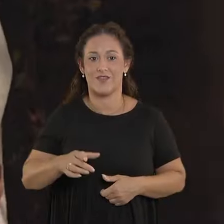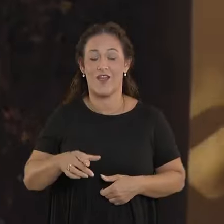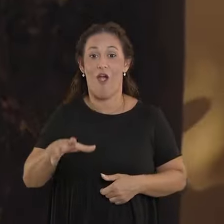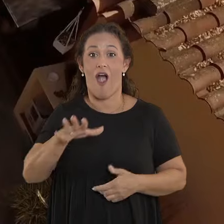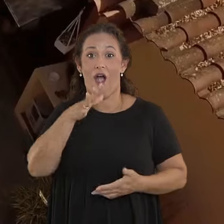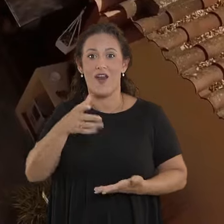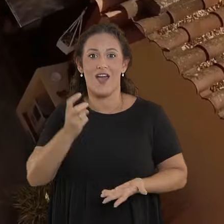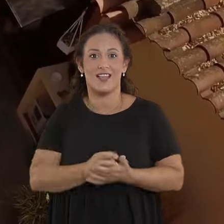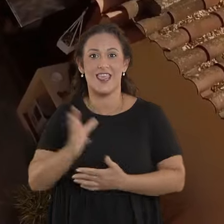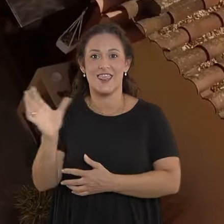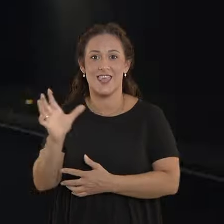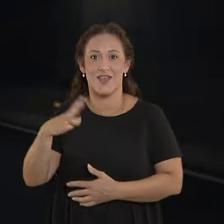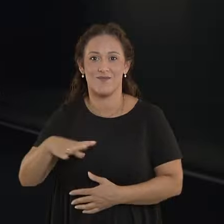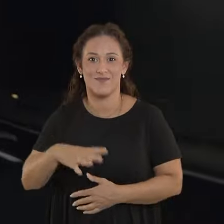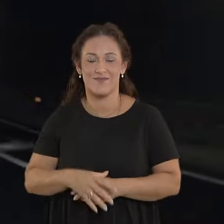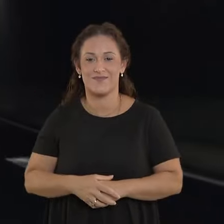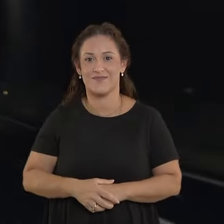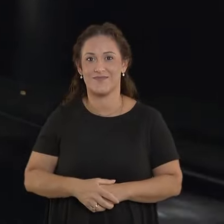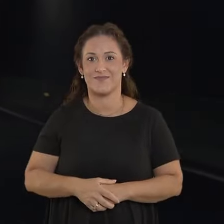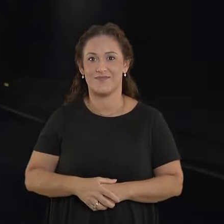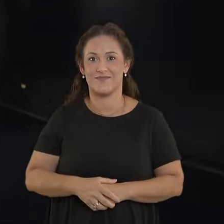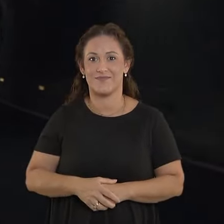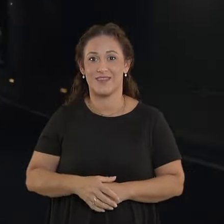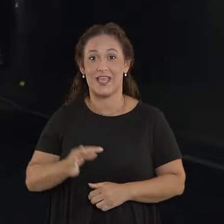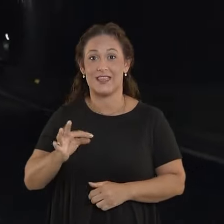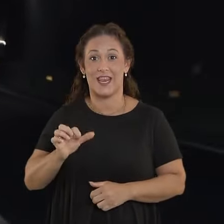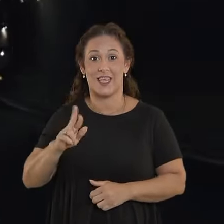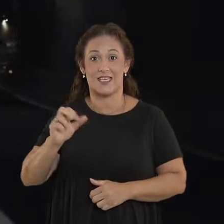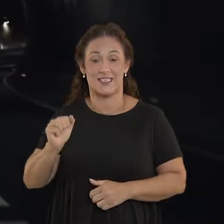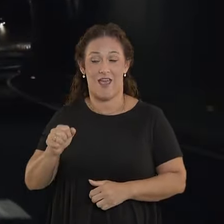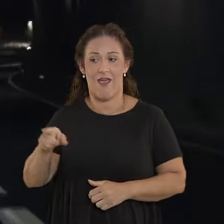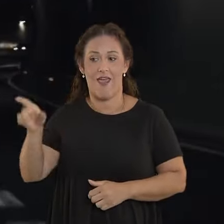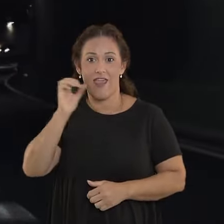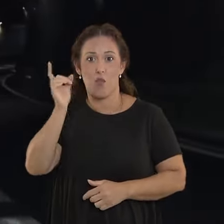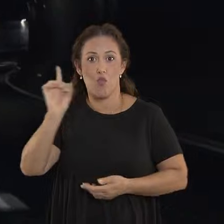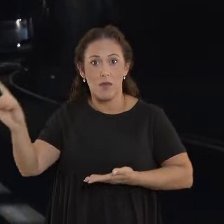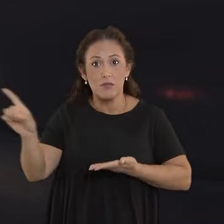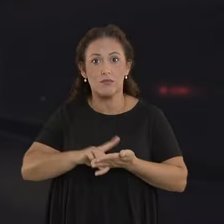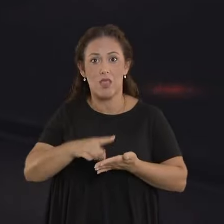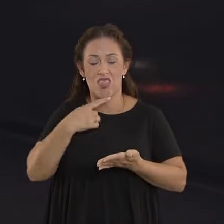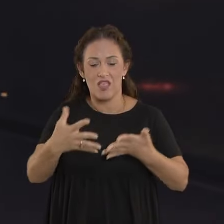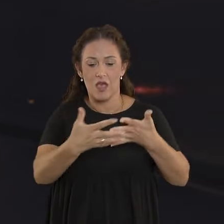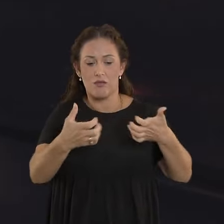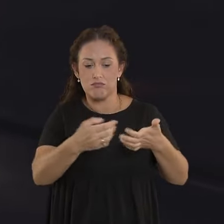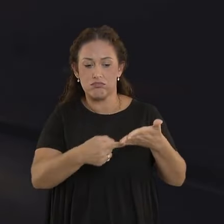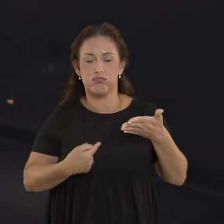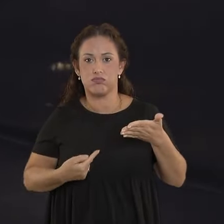Sírvanos otra de cine por aquí, por favor. A mi lado, la artista Teresa Correa recibe un mensaje en su móvil que